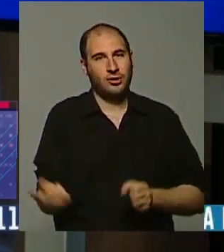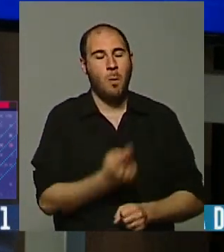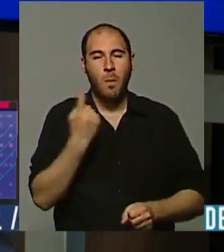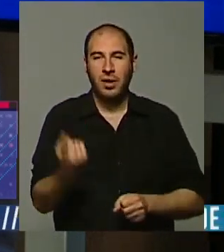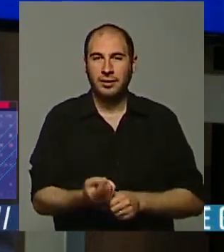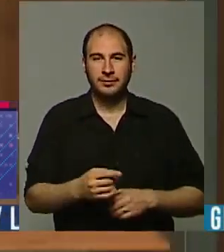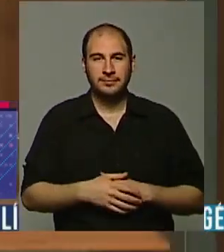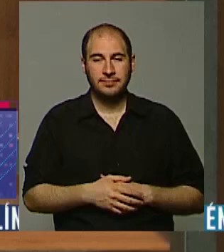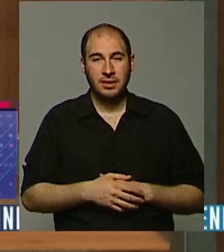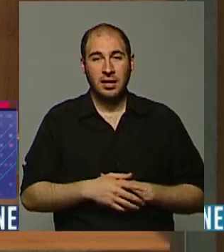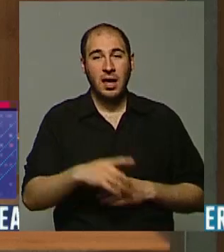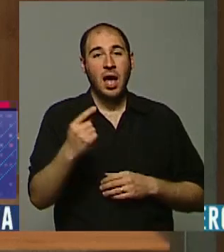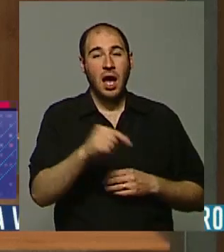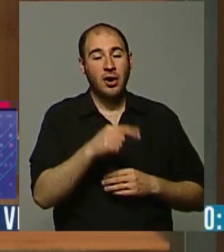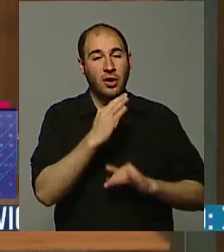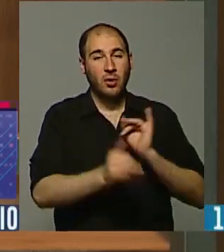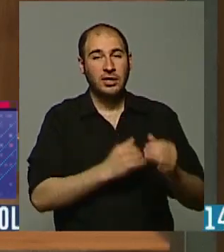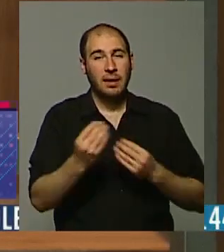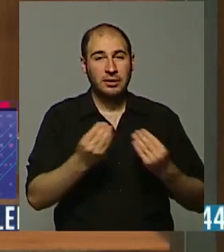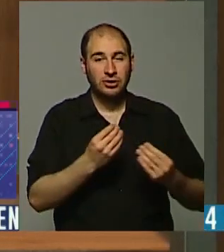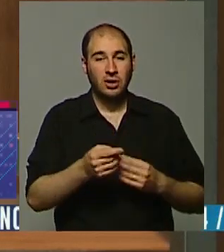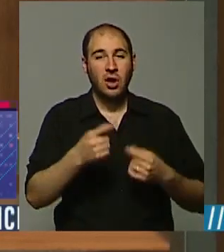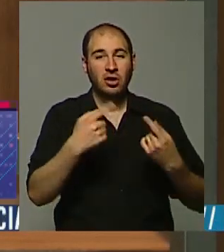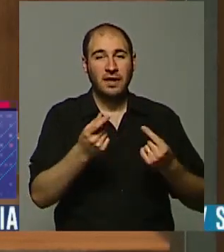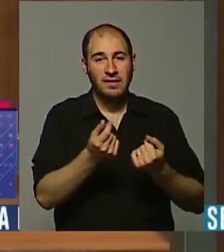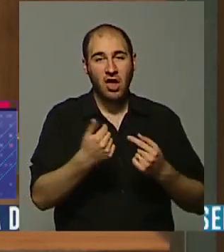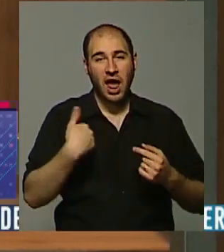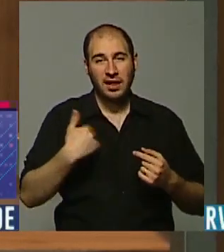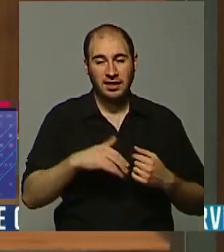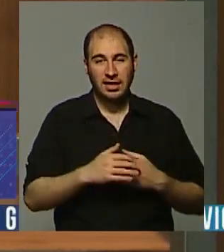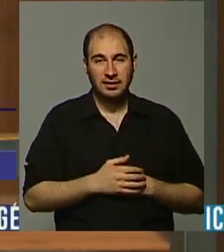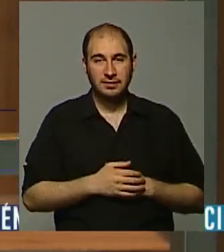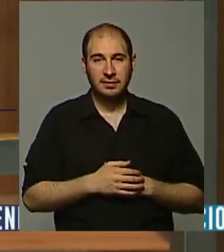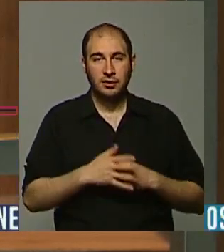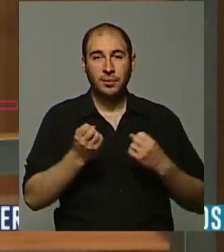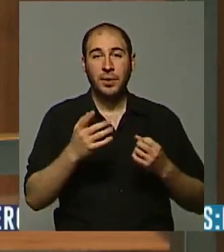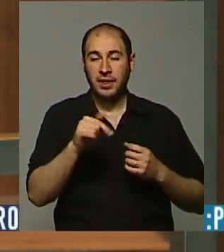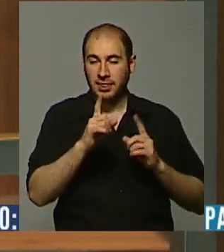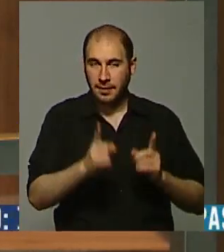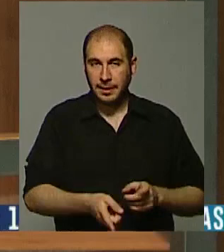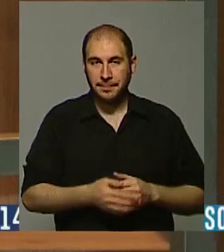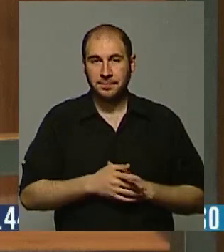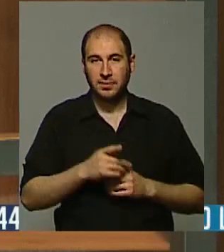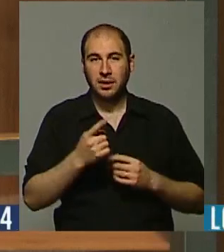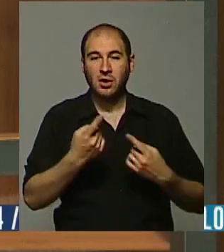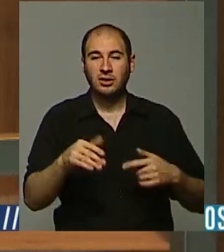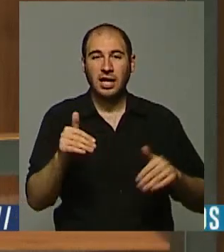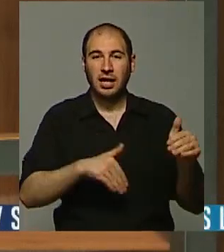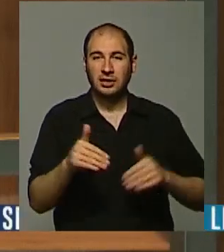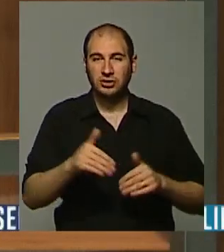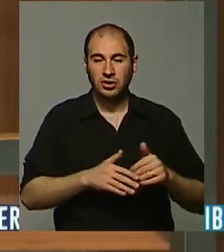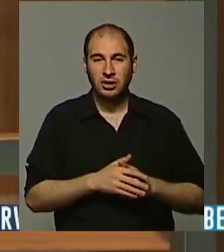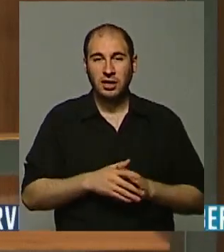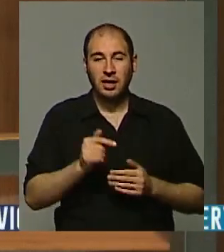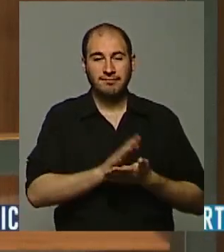haciendo. Bueno, ahora vamos a hablar de lo que ha pasado con las acciones argentinas, porque esto también, de alguna manera, el resultado de las elecciones